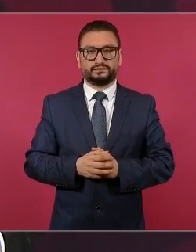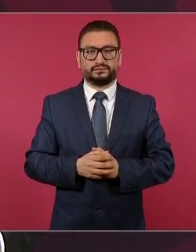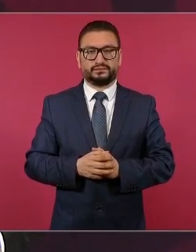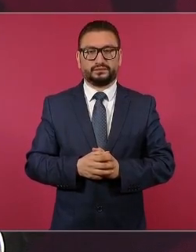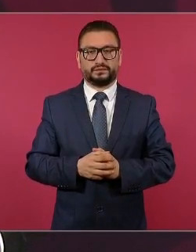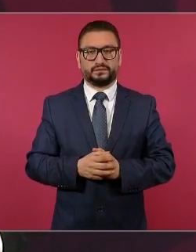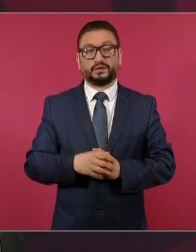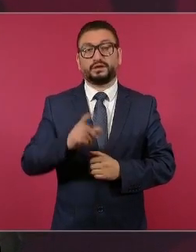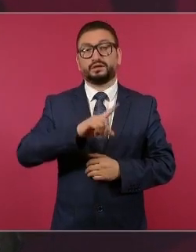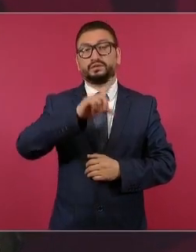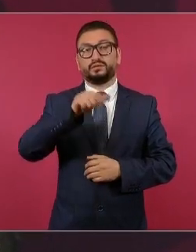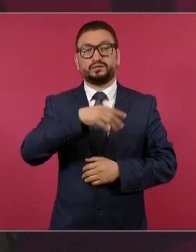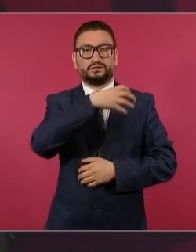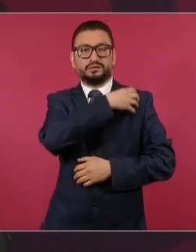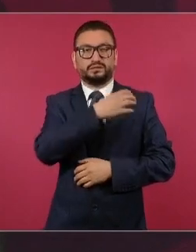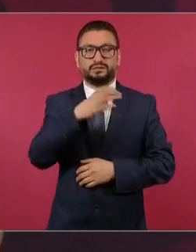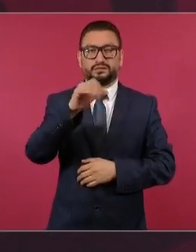luego el general Cárdenas